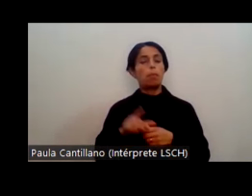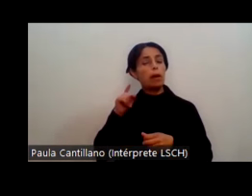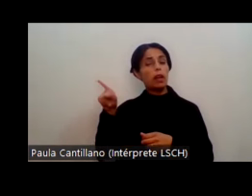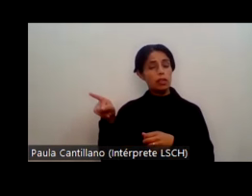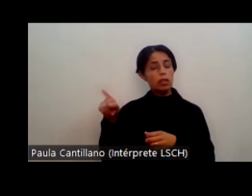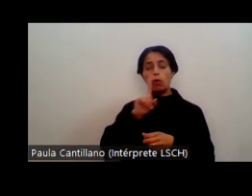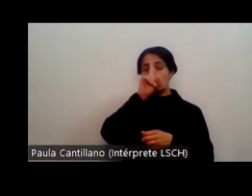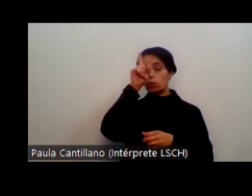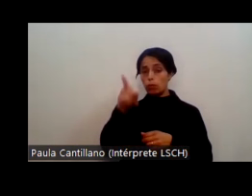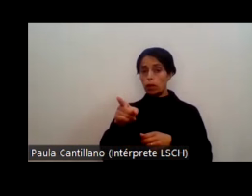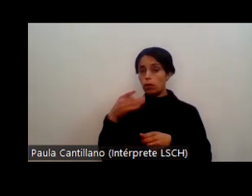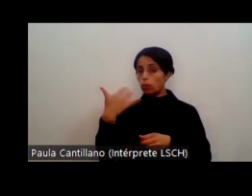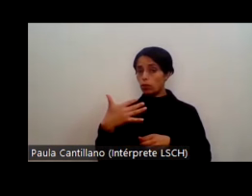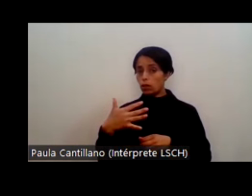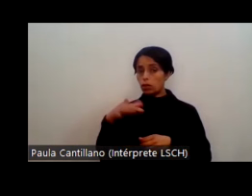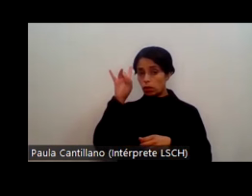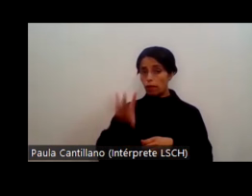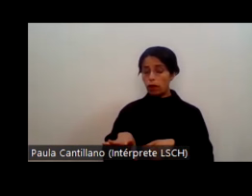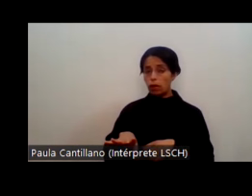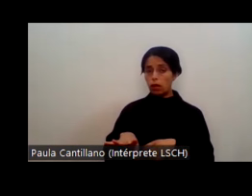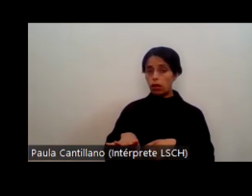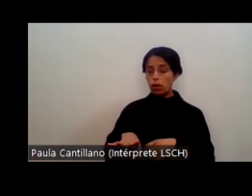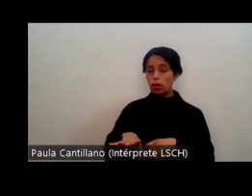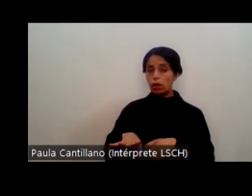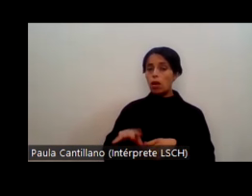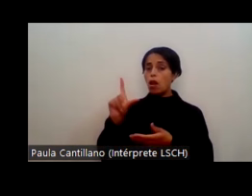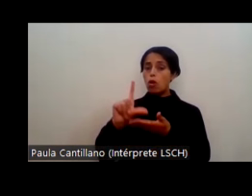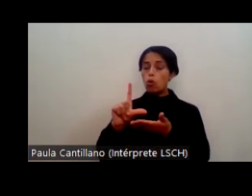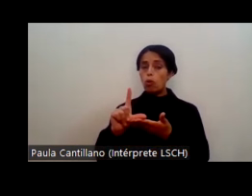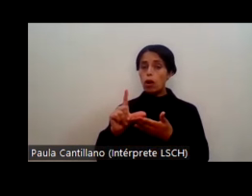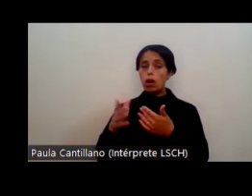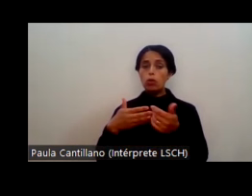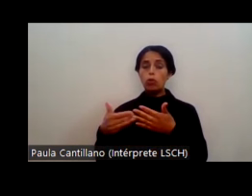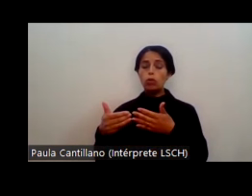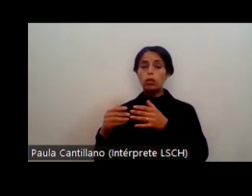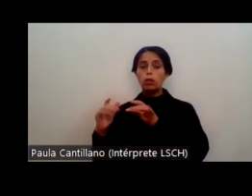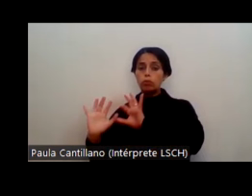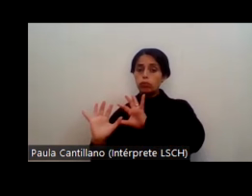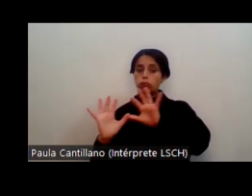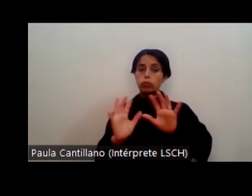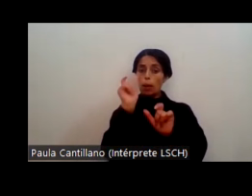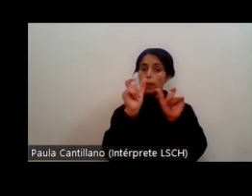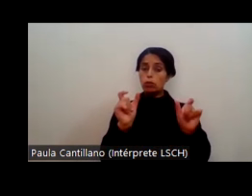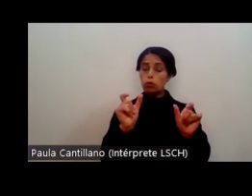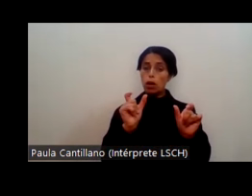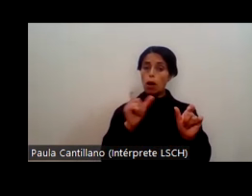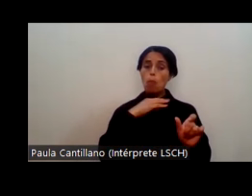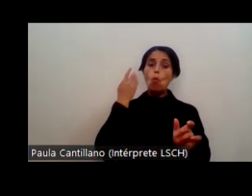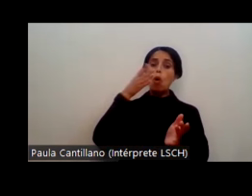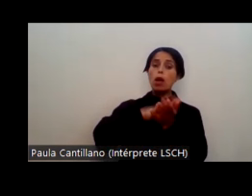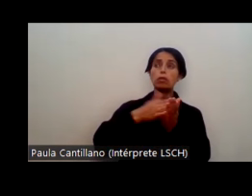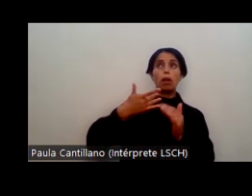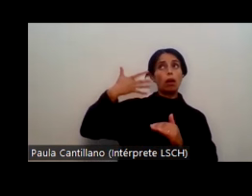muy importantes en sí mismas, son el lugar a donde van los ancestros, donde van los